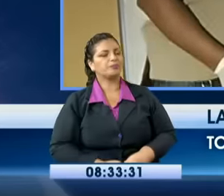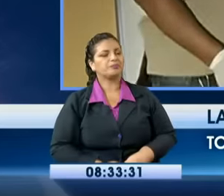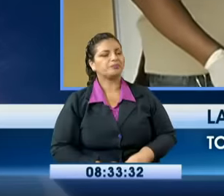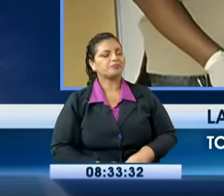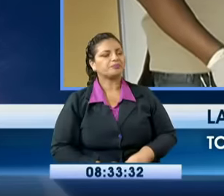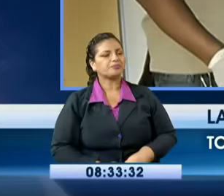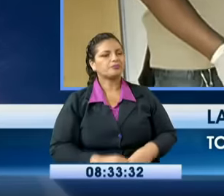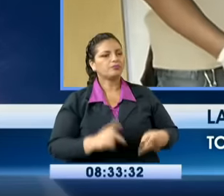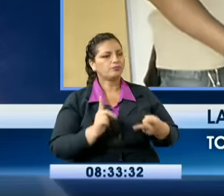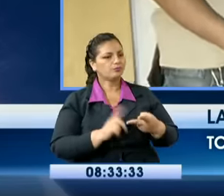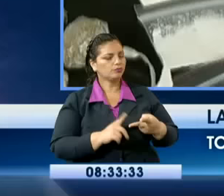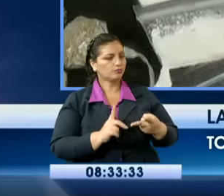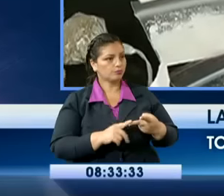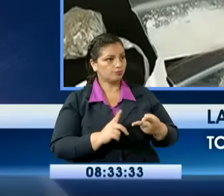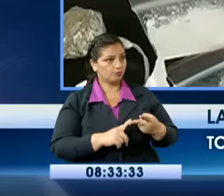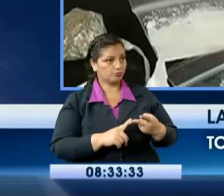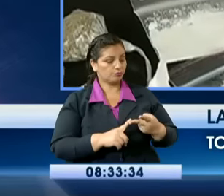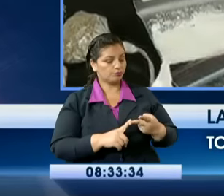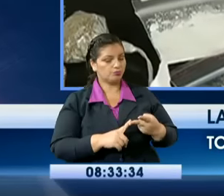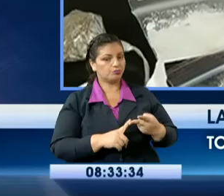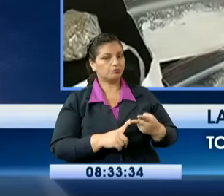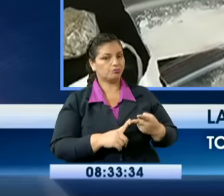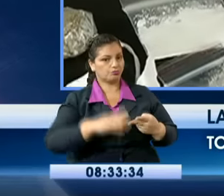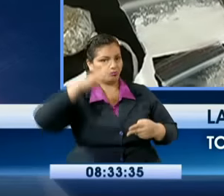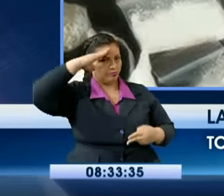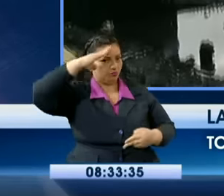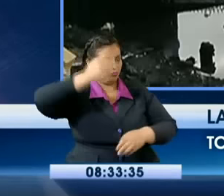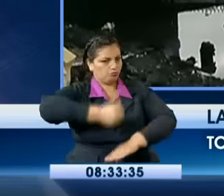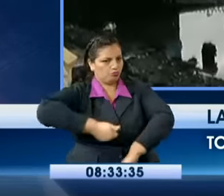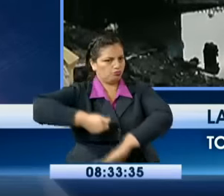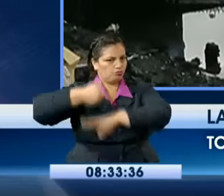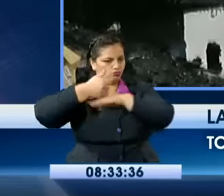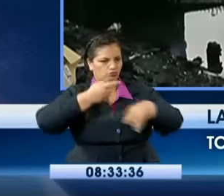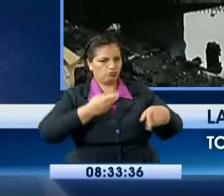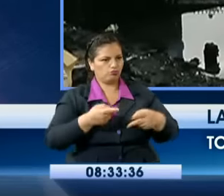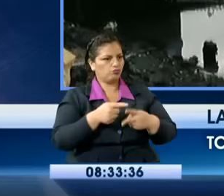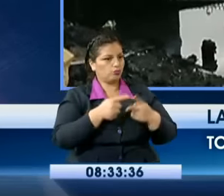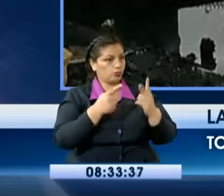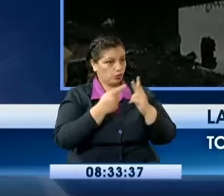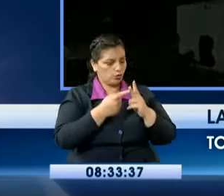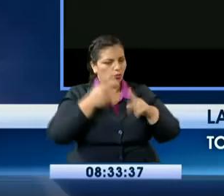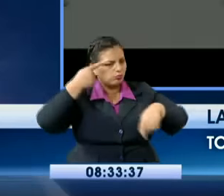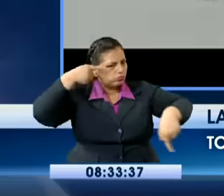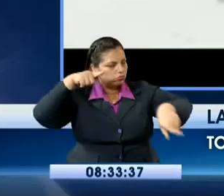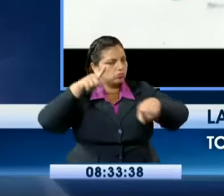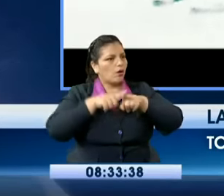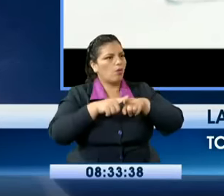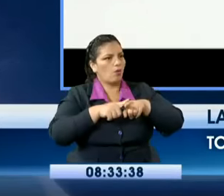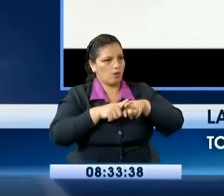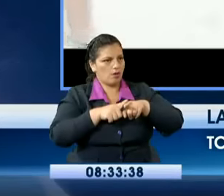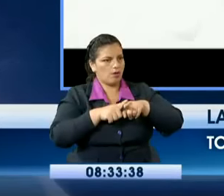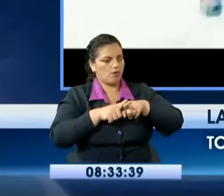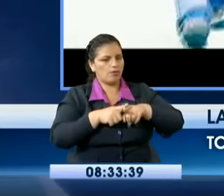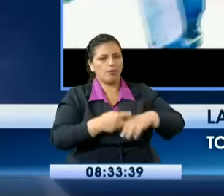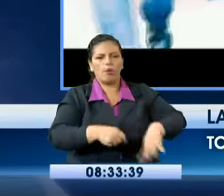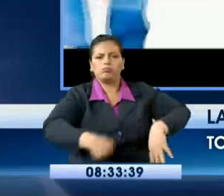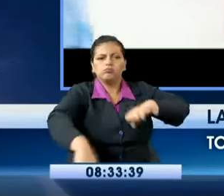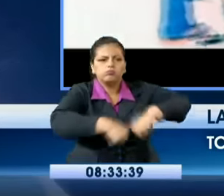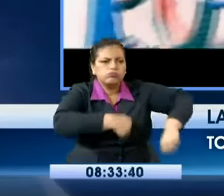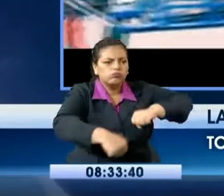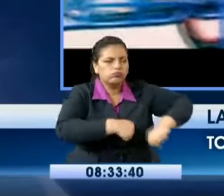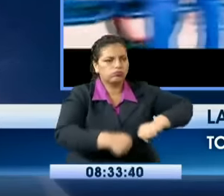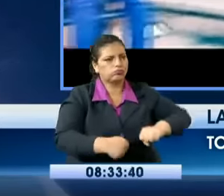acuerdo ministerial. El señor ministro del Interior y mi comandante general apoyan 100% la gestión, en este caso de DINASET y de la policía en general, y